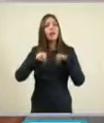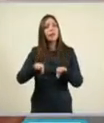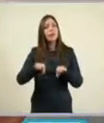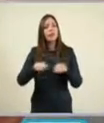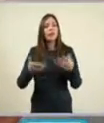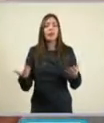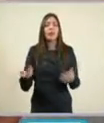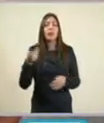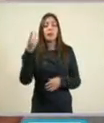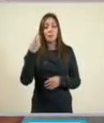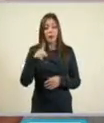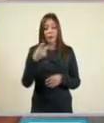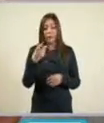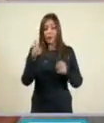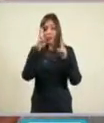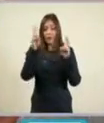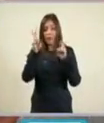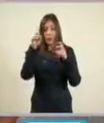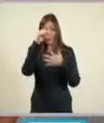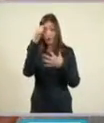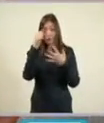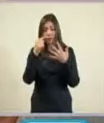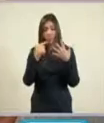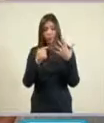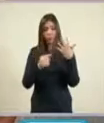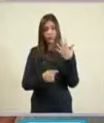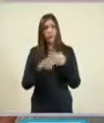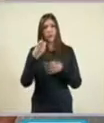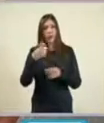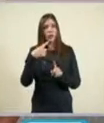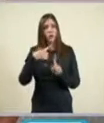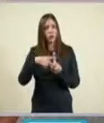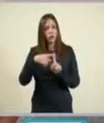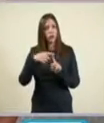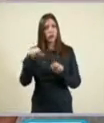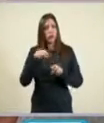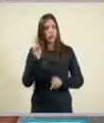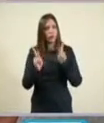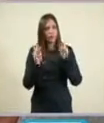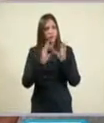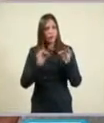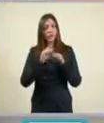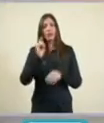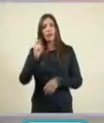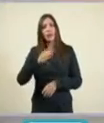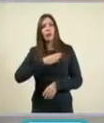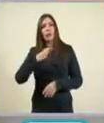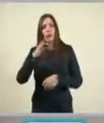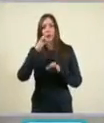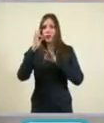a que vamos a tocar este tema, es algo positivo lo que vamos a hablar hoy, es una buena nueva.